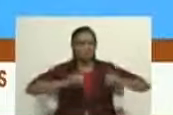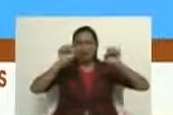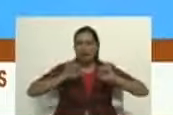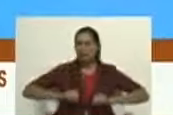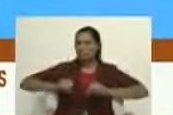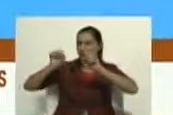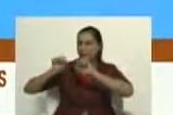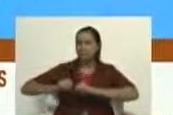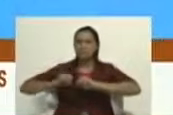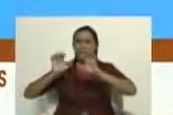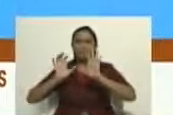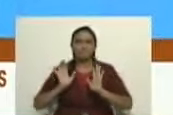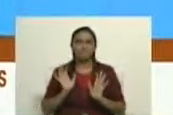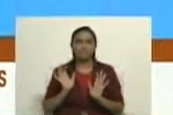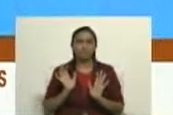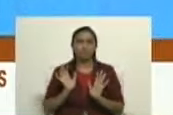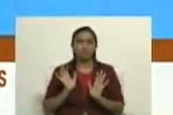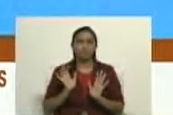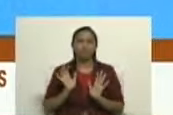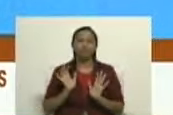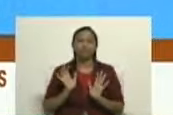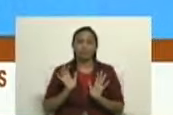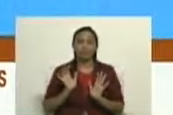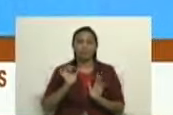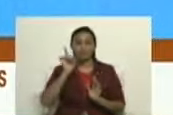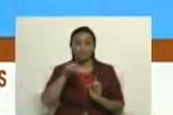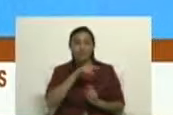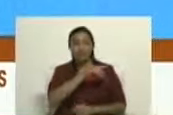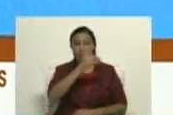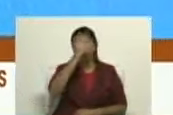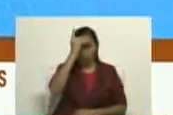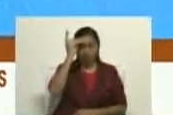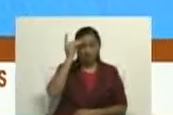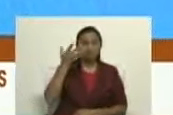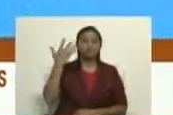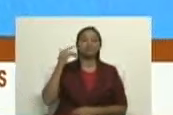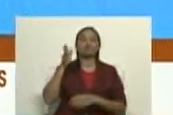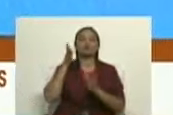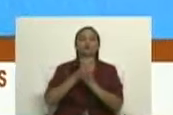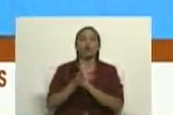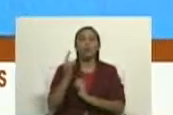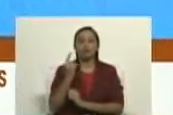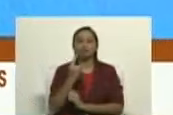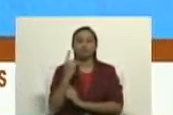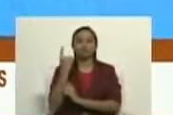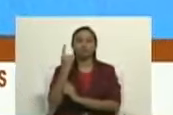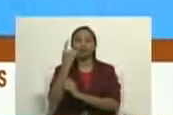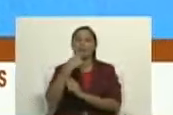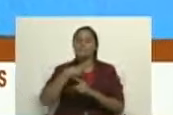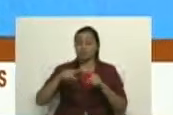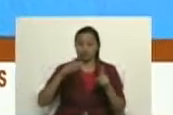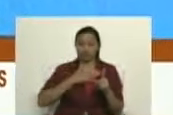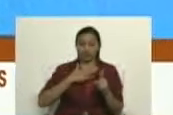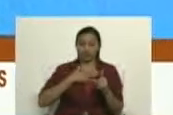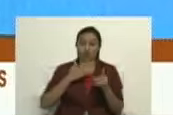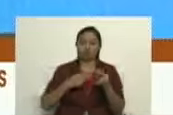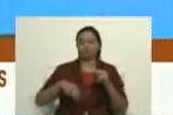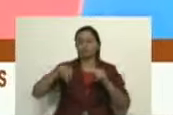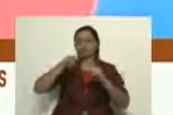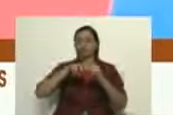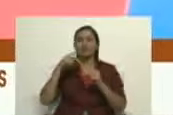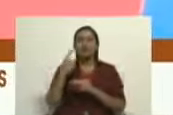creo que está vivo, que recorrió Caracas en un helicóptero, informando sobre el saqueo este que está aquí, en el helicóptero de la